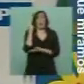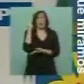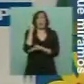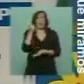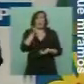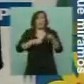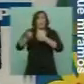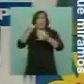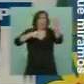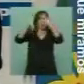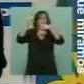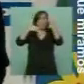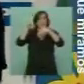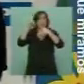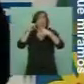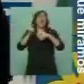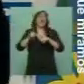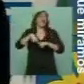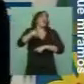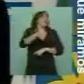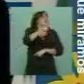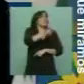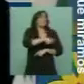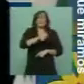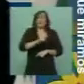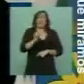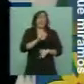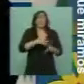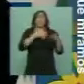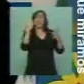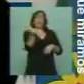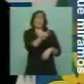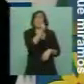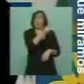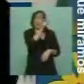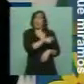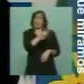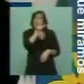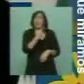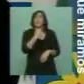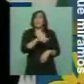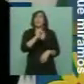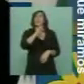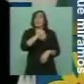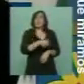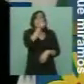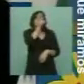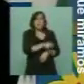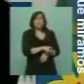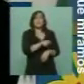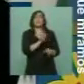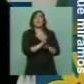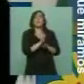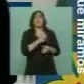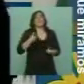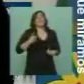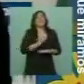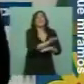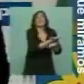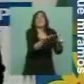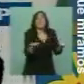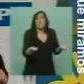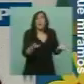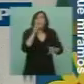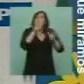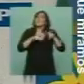financieros y también no tan importante en términos económicos y financieros pero sí en términos de agentes económicos como es una sociedad